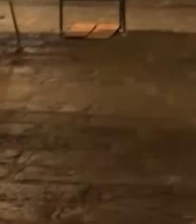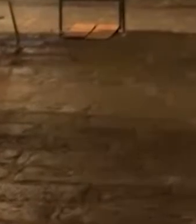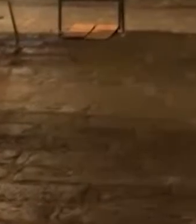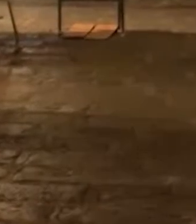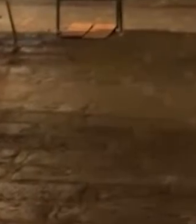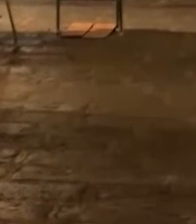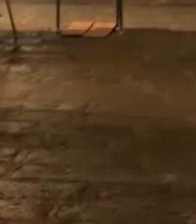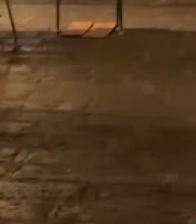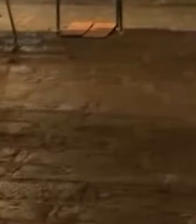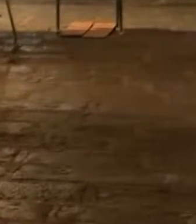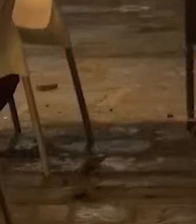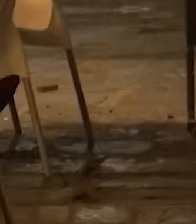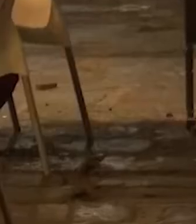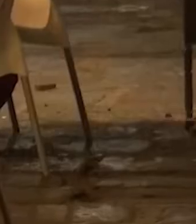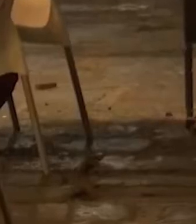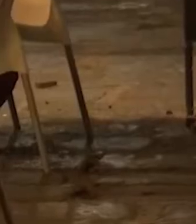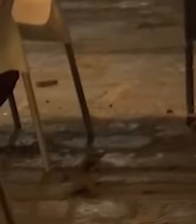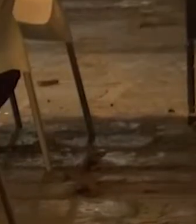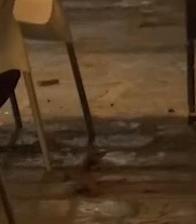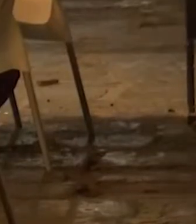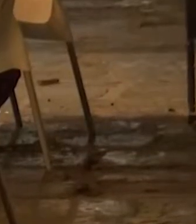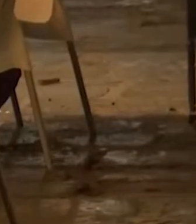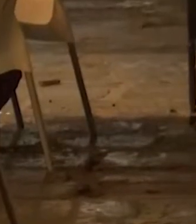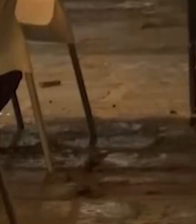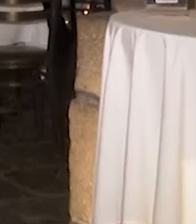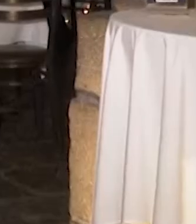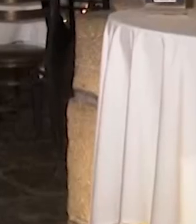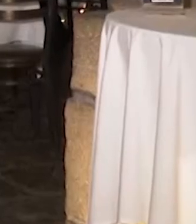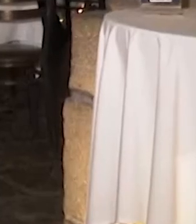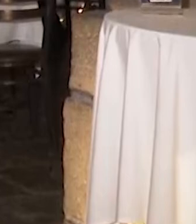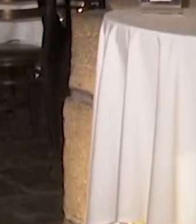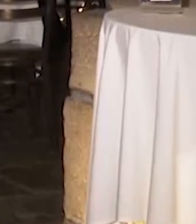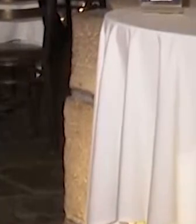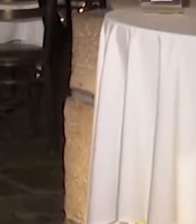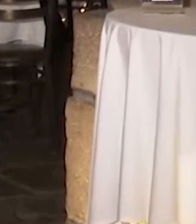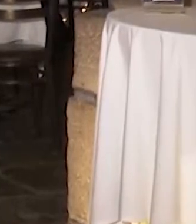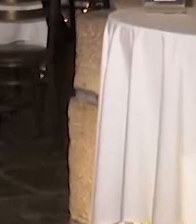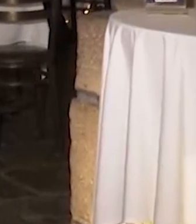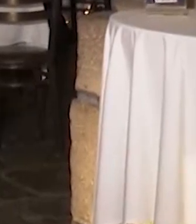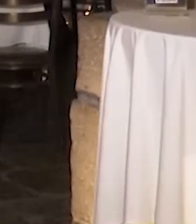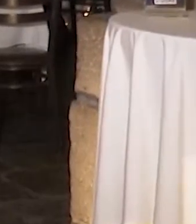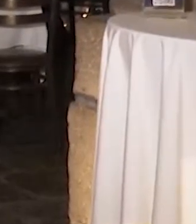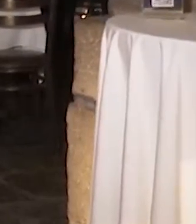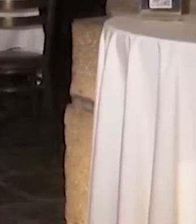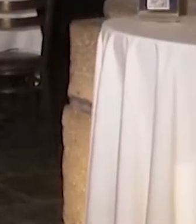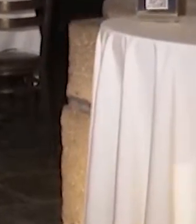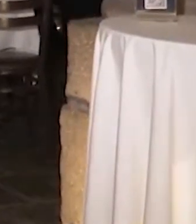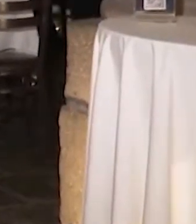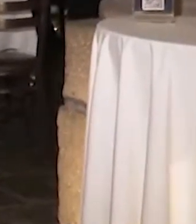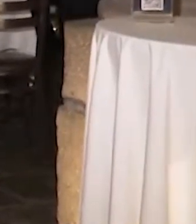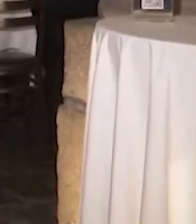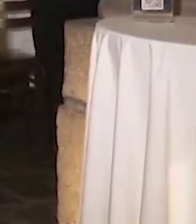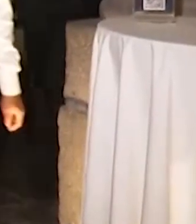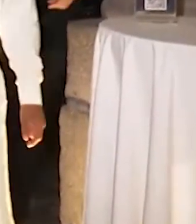giros comerciales es facultad de las autoridades municipales ser noticias miriam espinoza